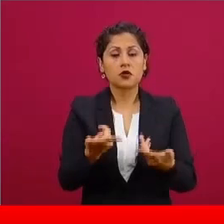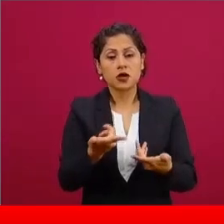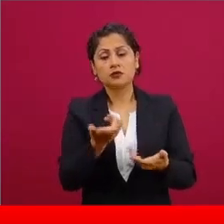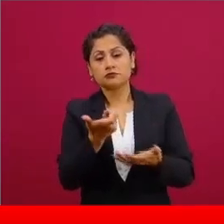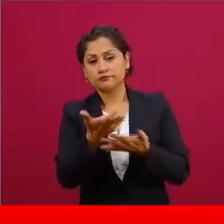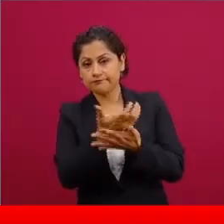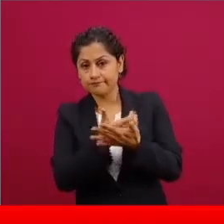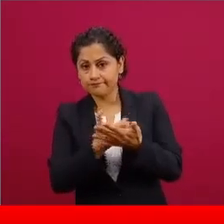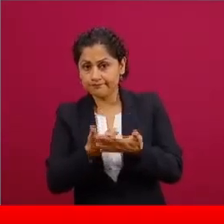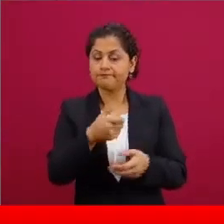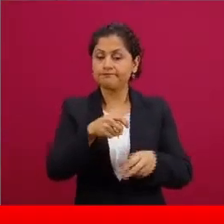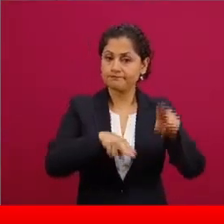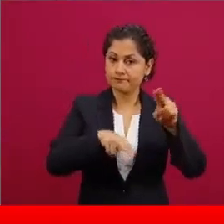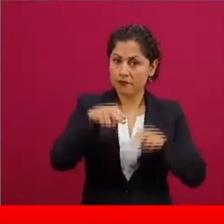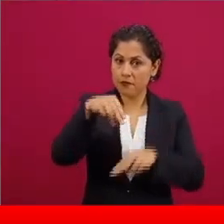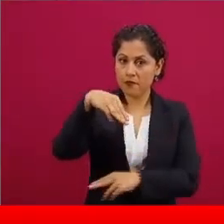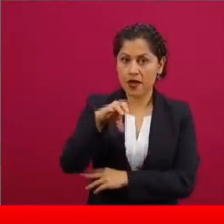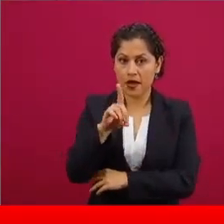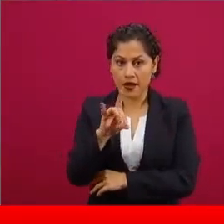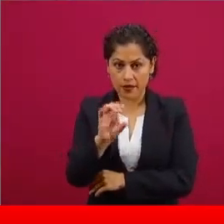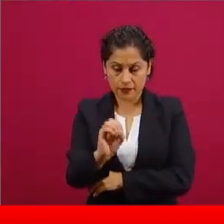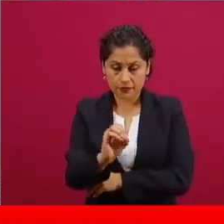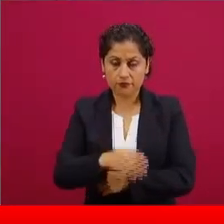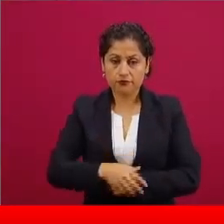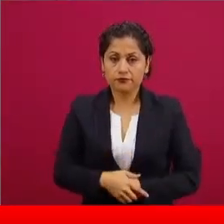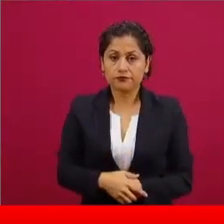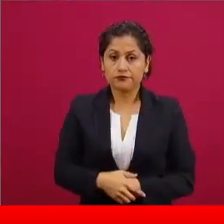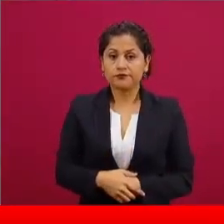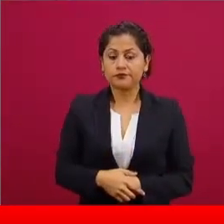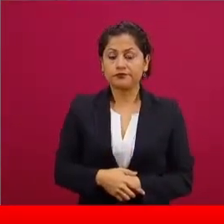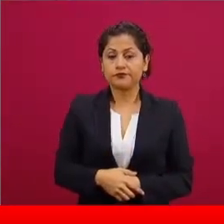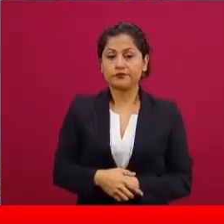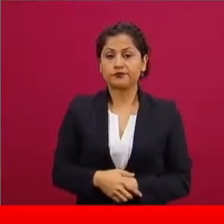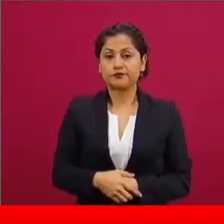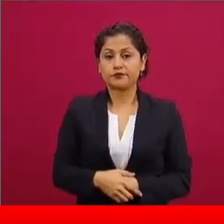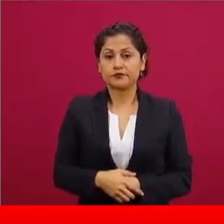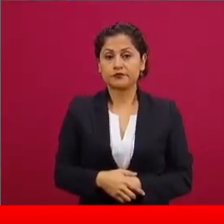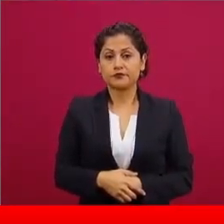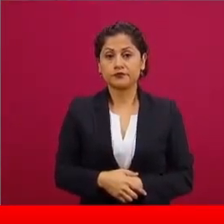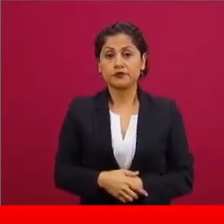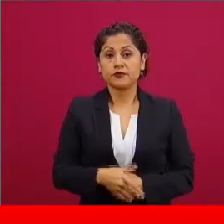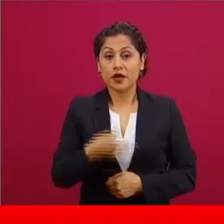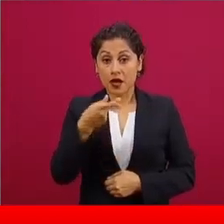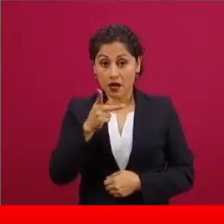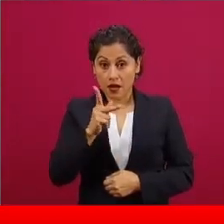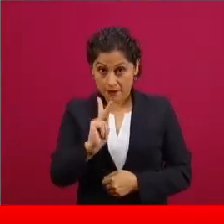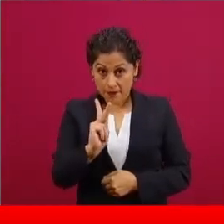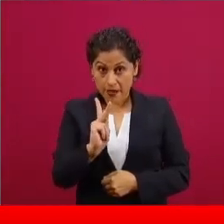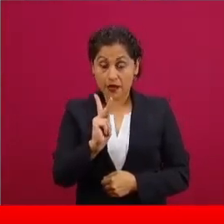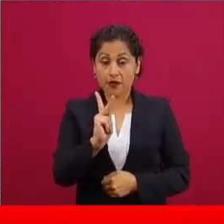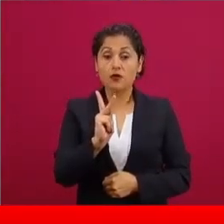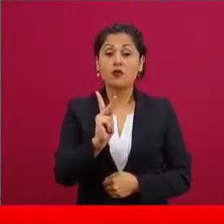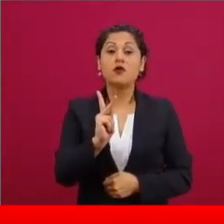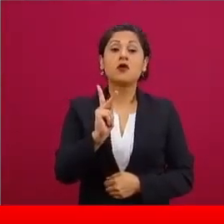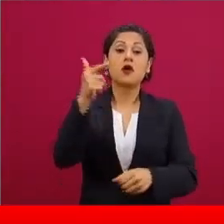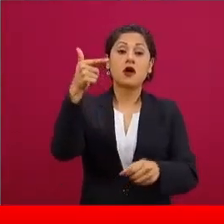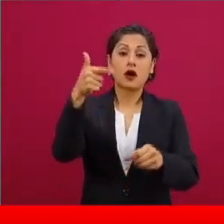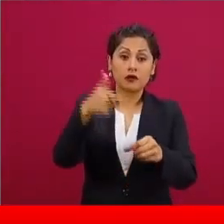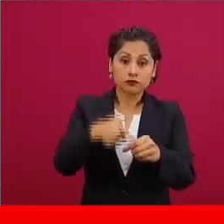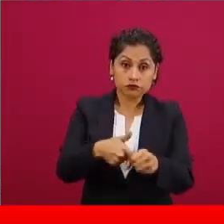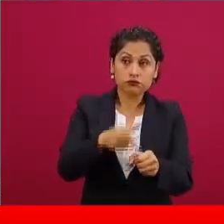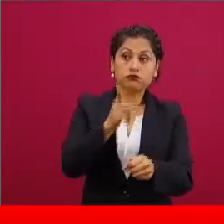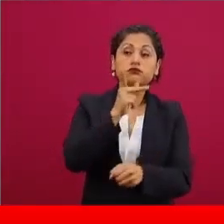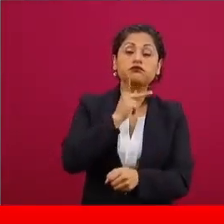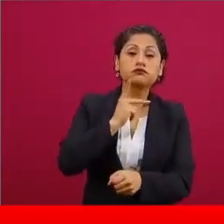ello sin aumentar el precio de los combustibles sin